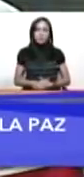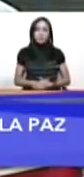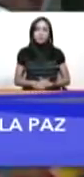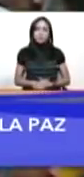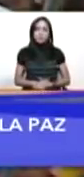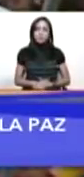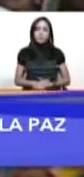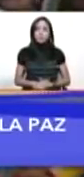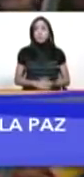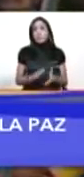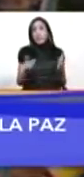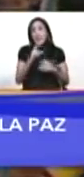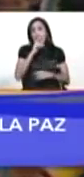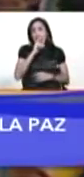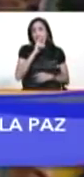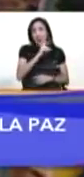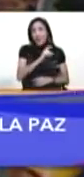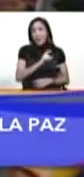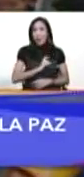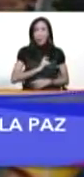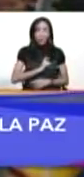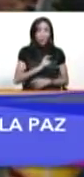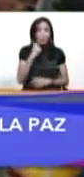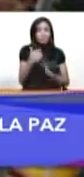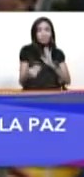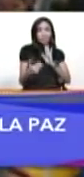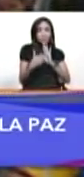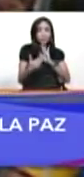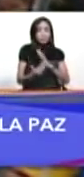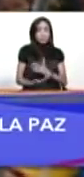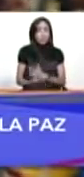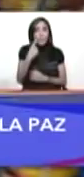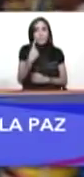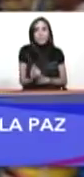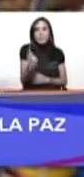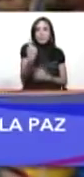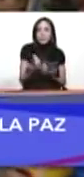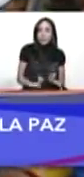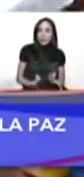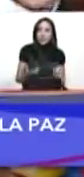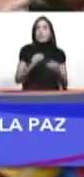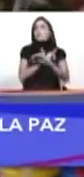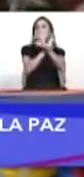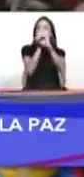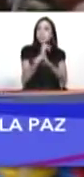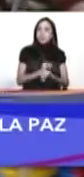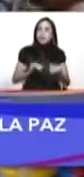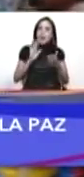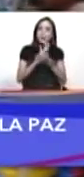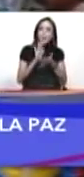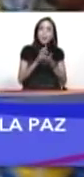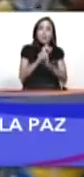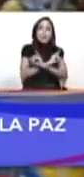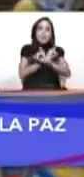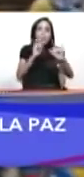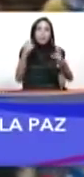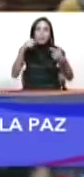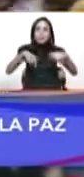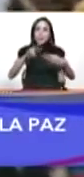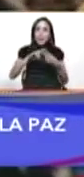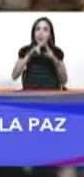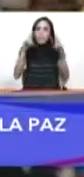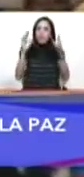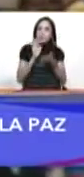Y que es el enemigo principal de la felicidad del pueblo, de la paz y la independencia nacional, eso es verdad.